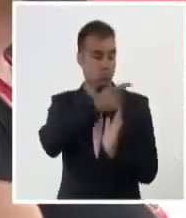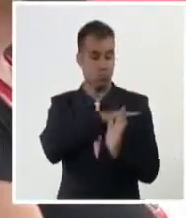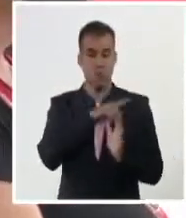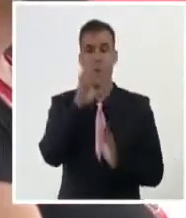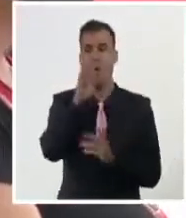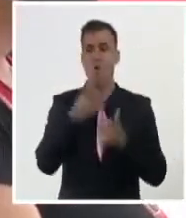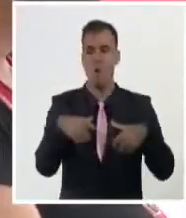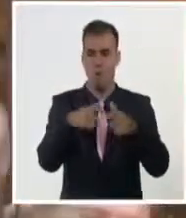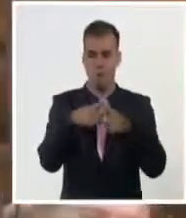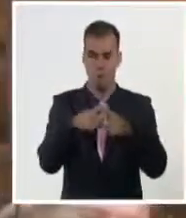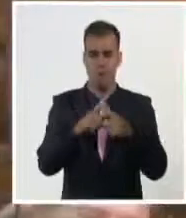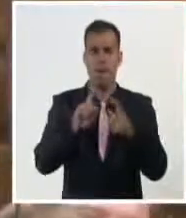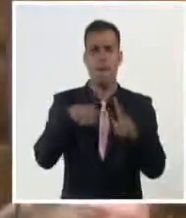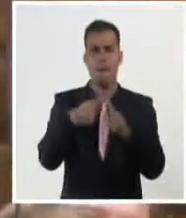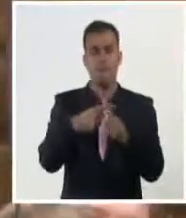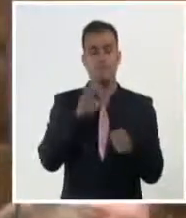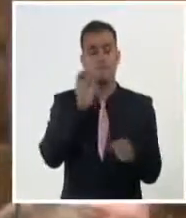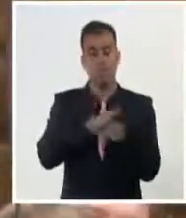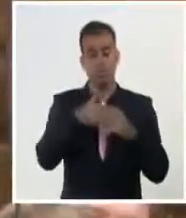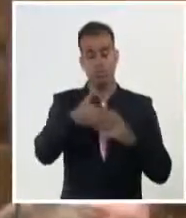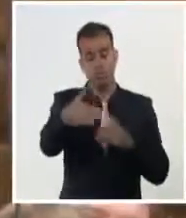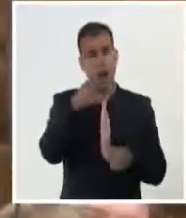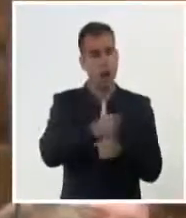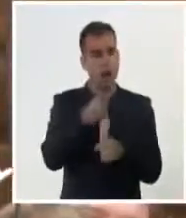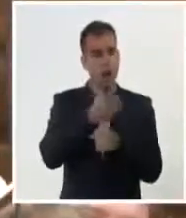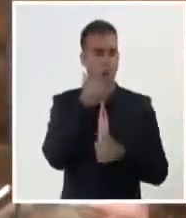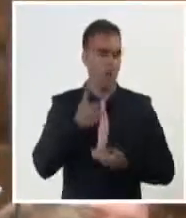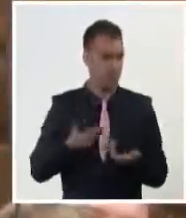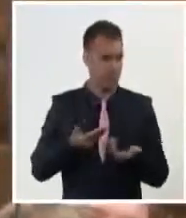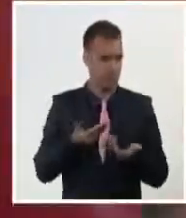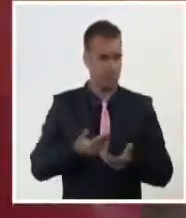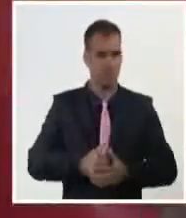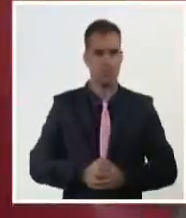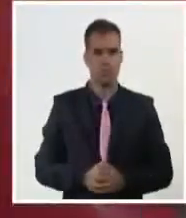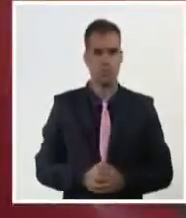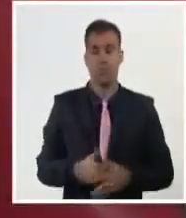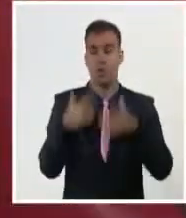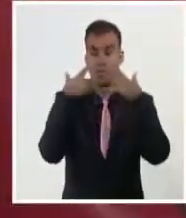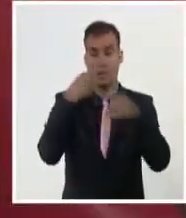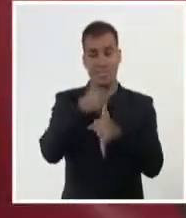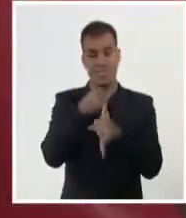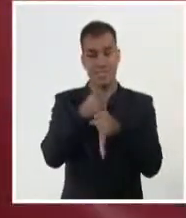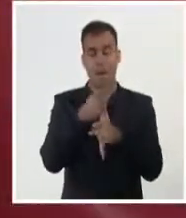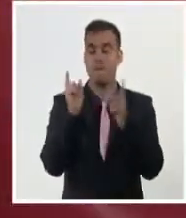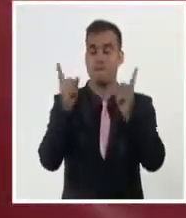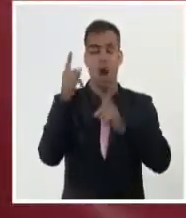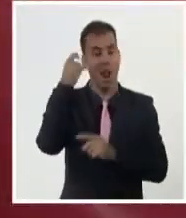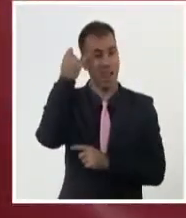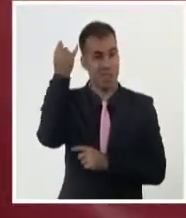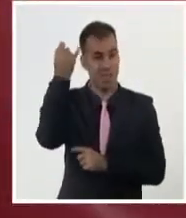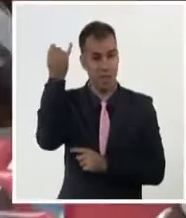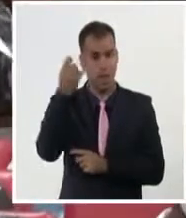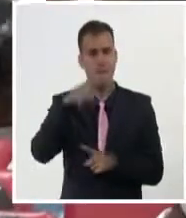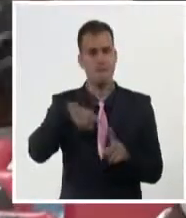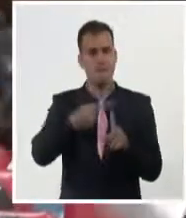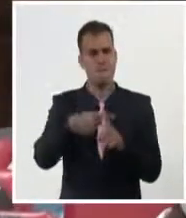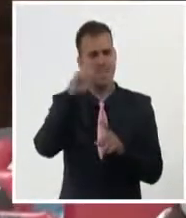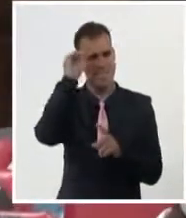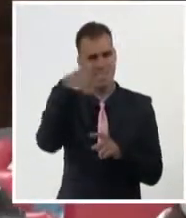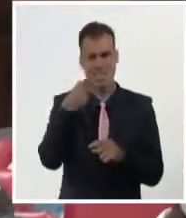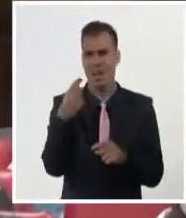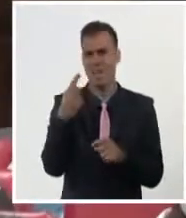y los desafíos que tiene ante sí la organización. La importancia del trabajo político ideológico y el enfrentamiento a las campañas